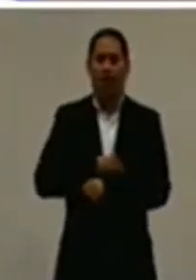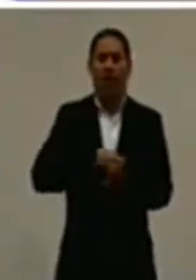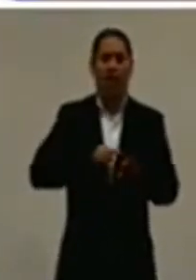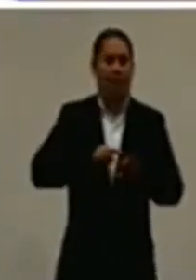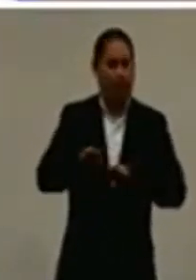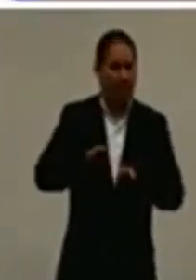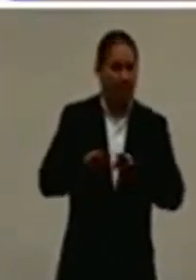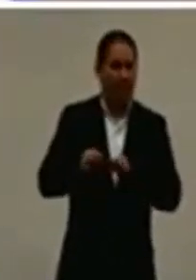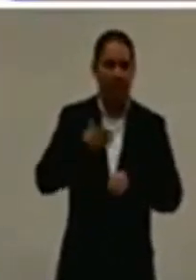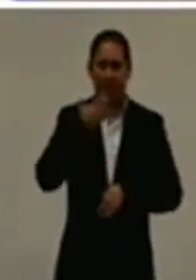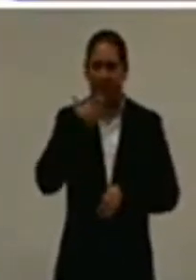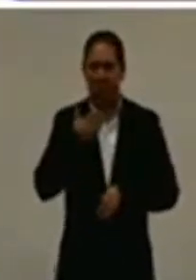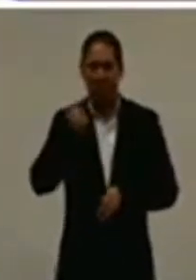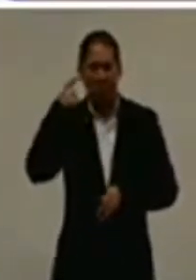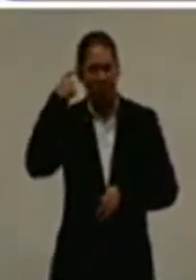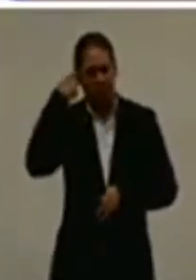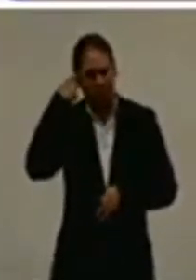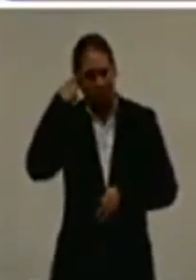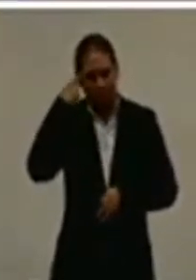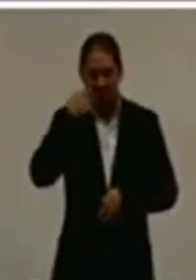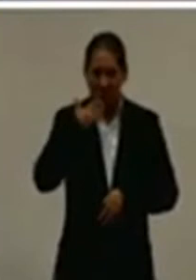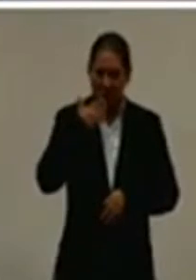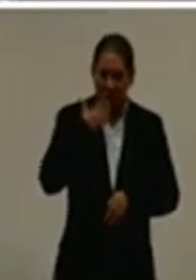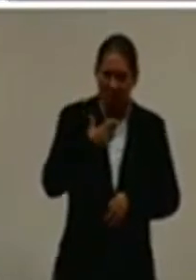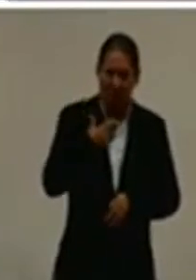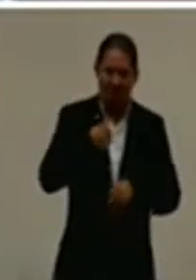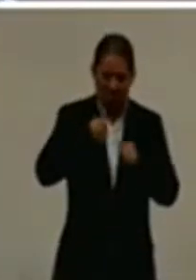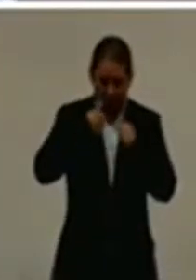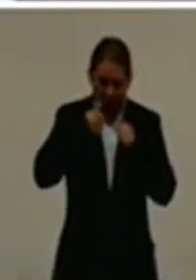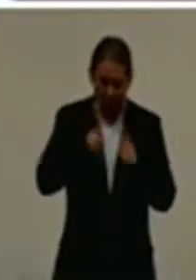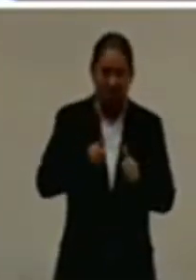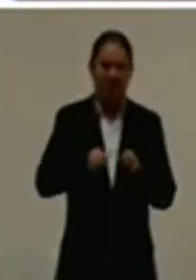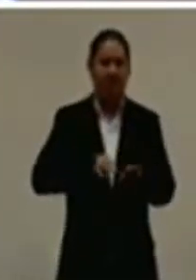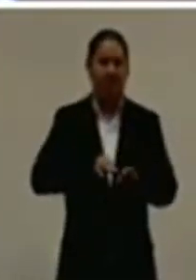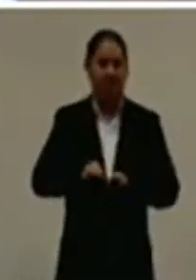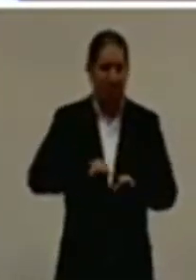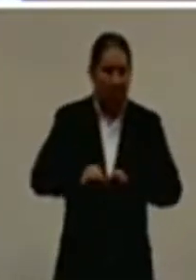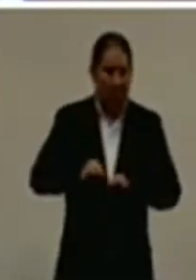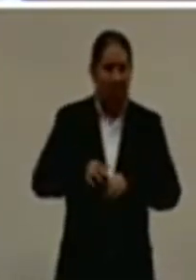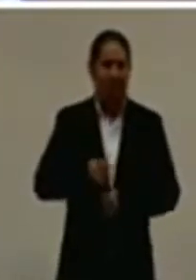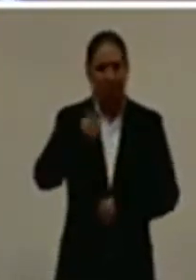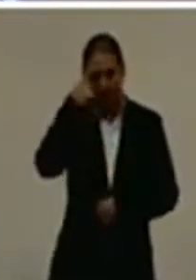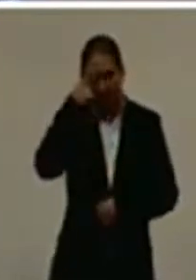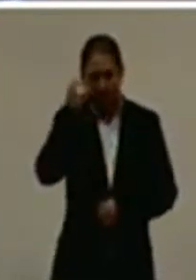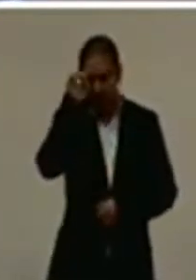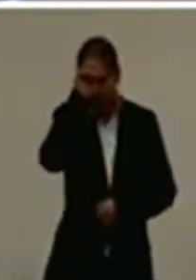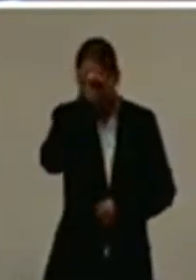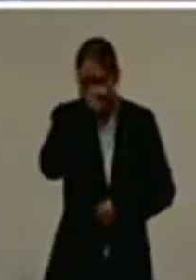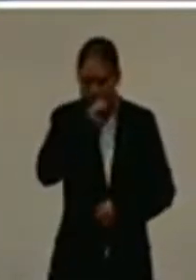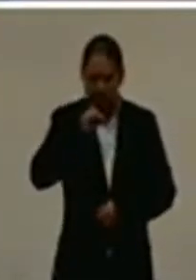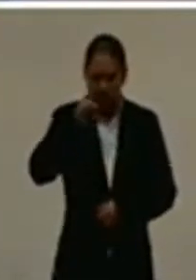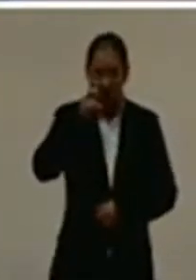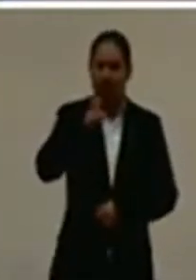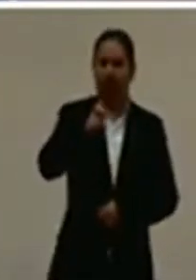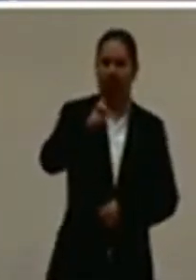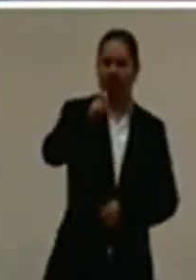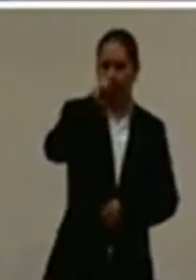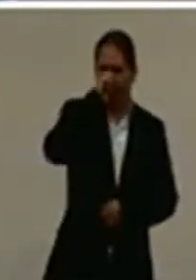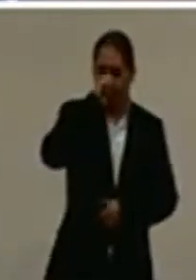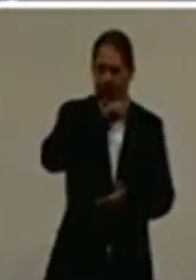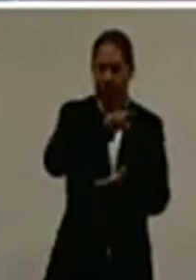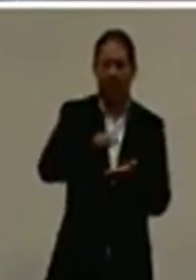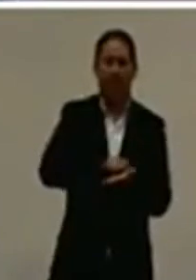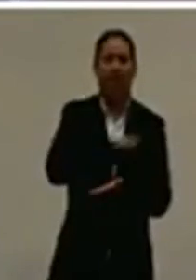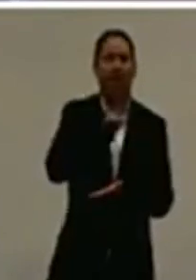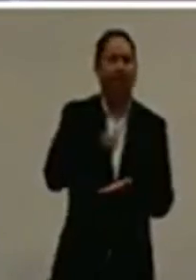trabajo con mucha conciencia con mucho detenimiento con mucho trabajo jurídico para observar en estricto sentido la ley que nos